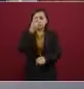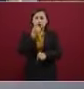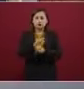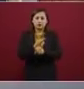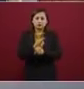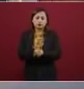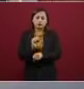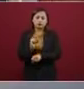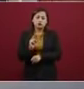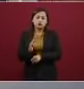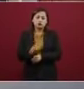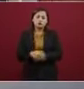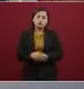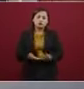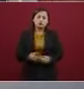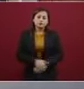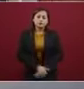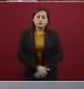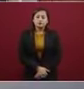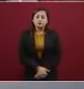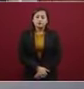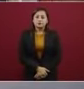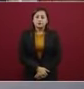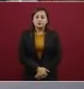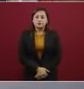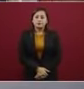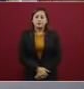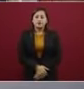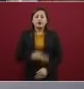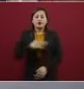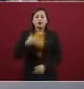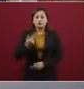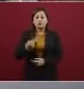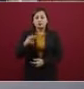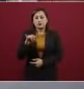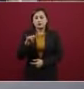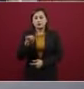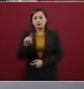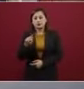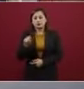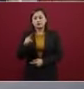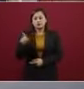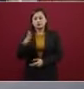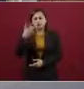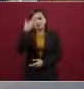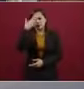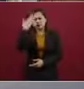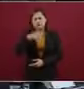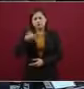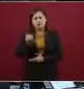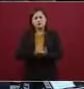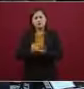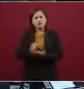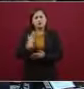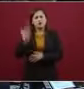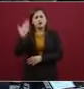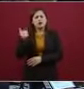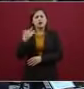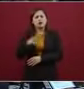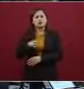secretario, Urbano Barrera del Diario Ovaciones. Eso sí, yo creo que lo tienen ya bien definido usted, el señor secretario de la Defensa,